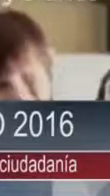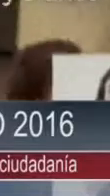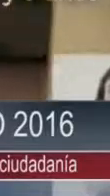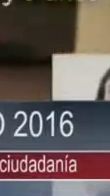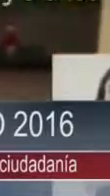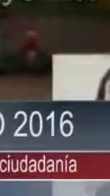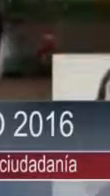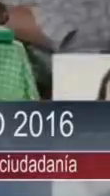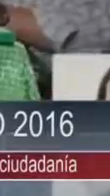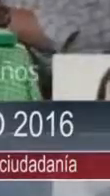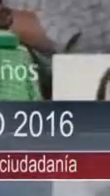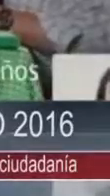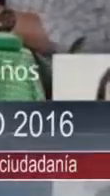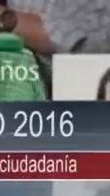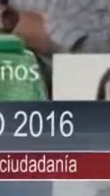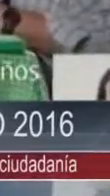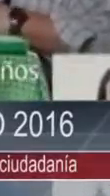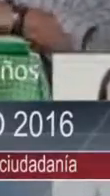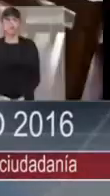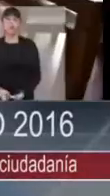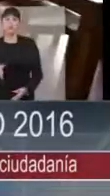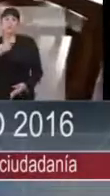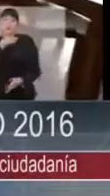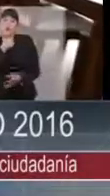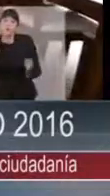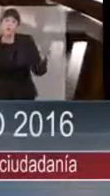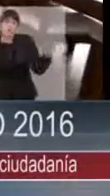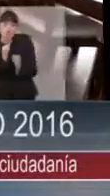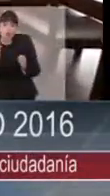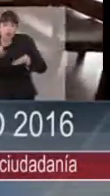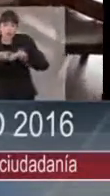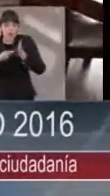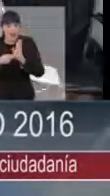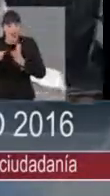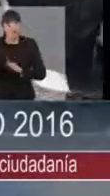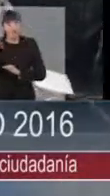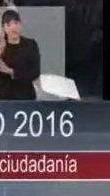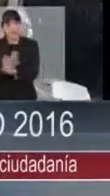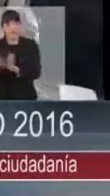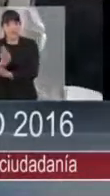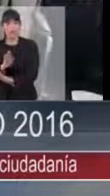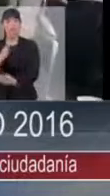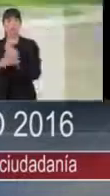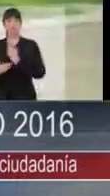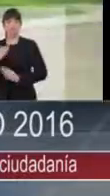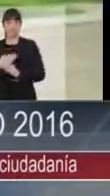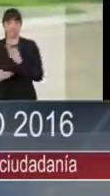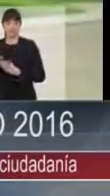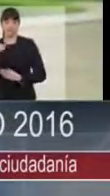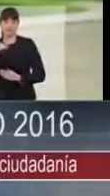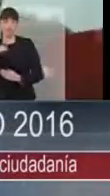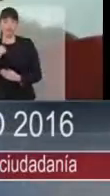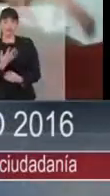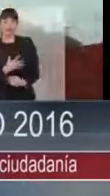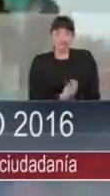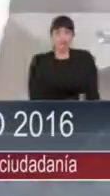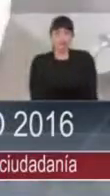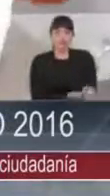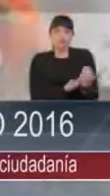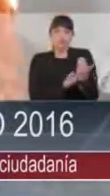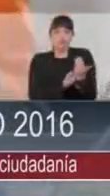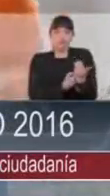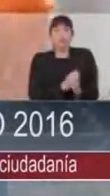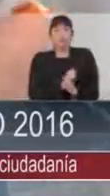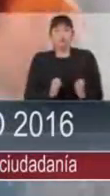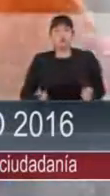superficies limpias y desinfectadas, la adecuada y diaria ventilación de las habitaciones del hogar, el lavado continuo de las manos, el uso de